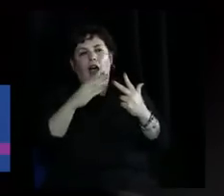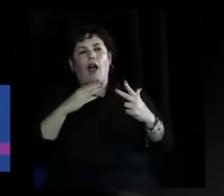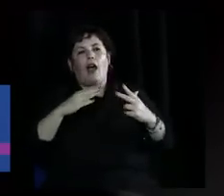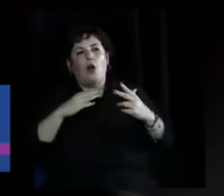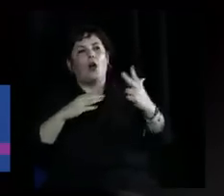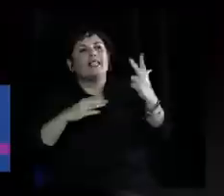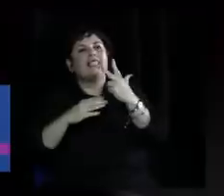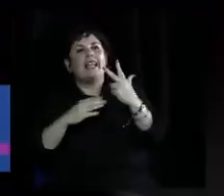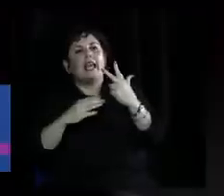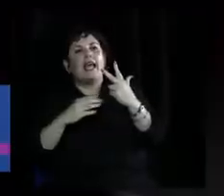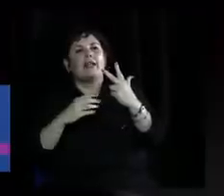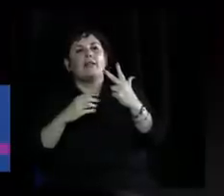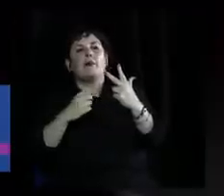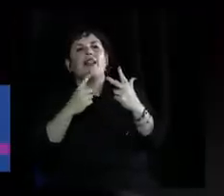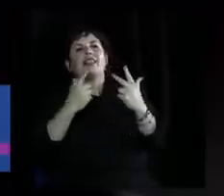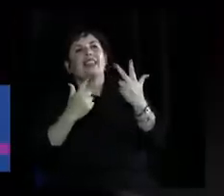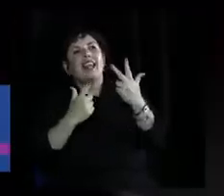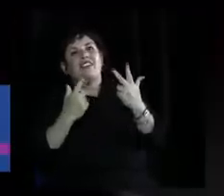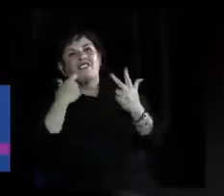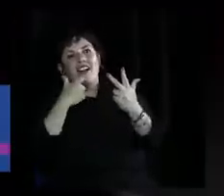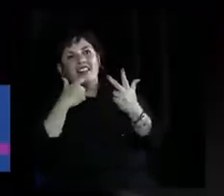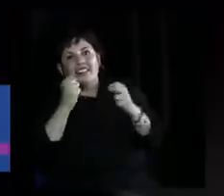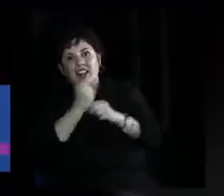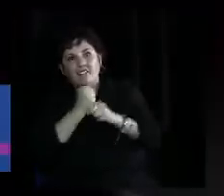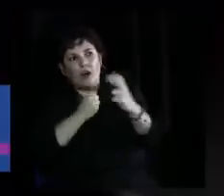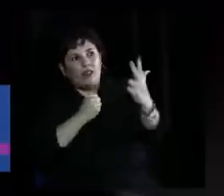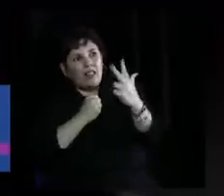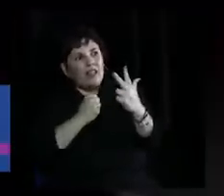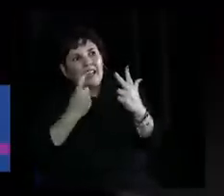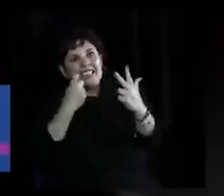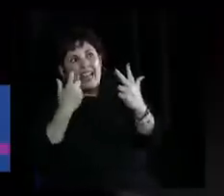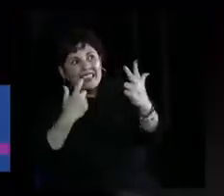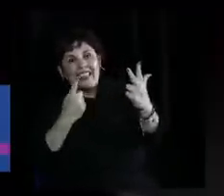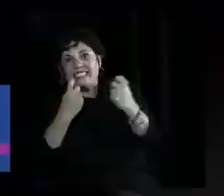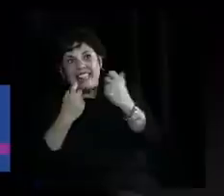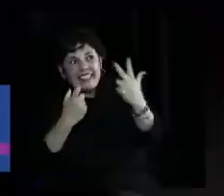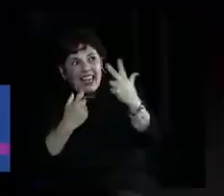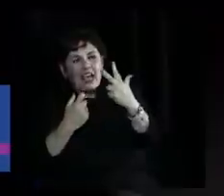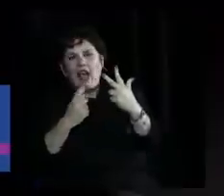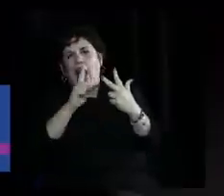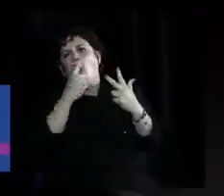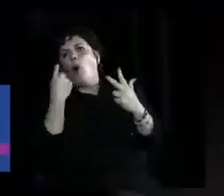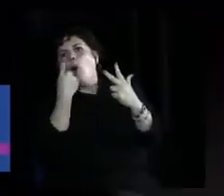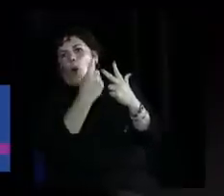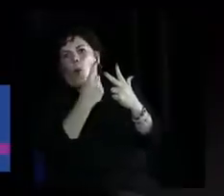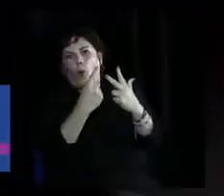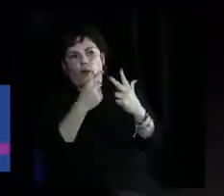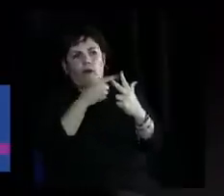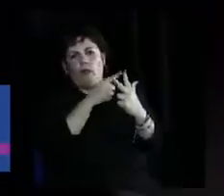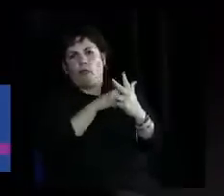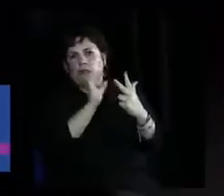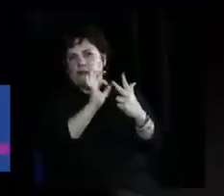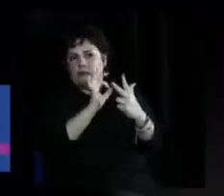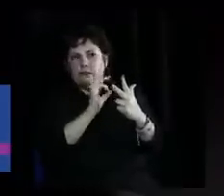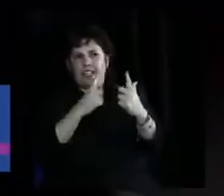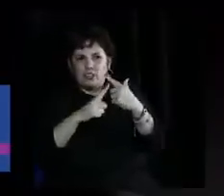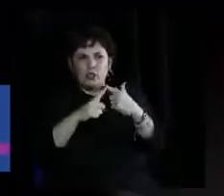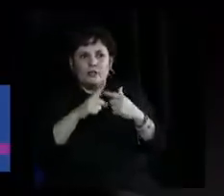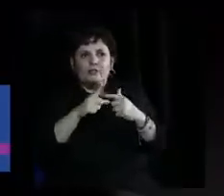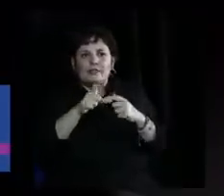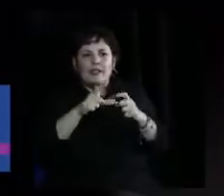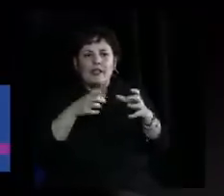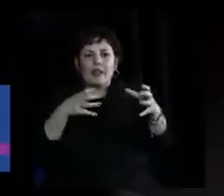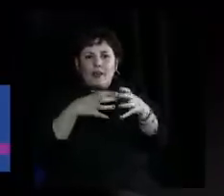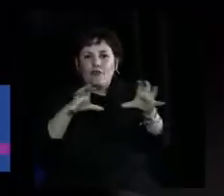que se generan, se cubre solamente una. Que nosotros lo decíamos clarito, en una plantilla tan envejecida como